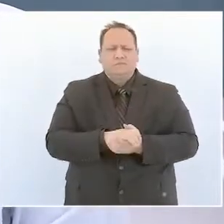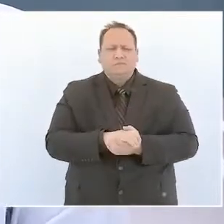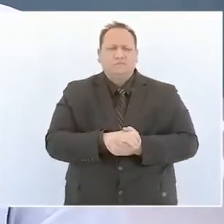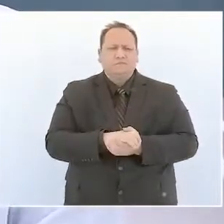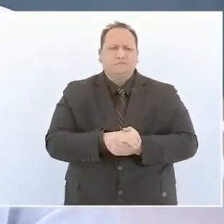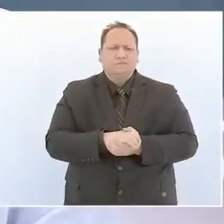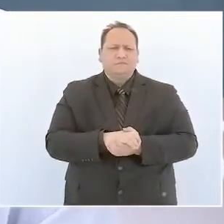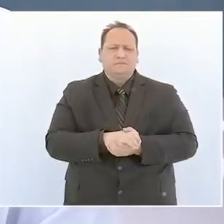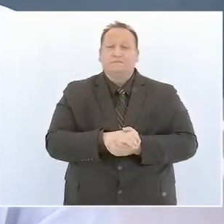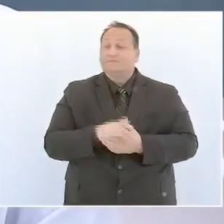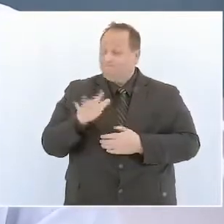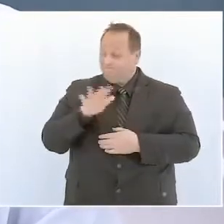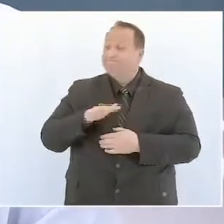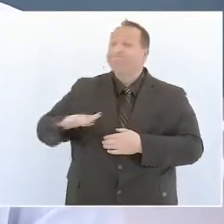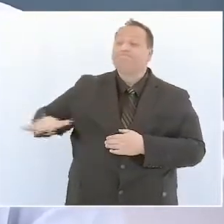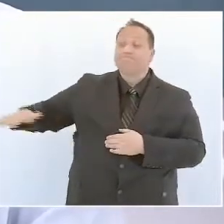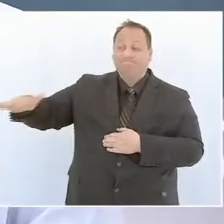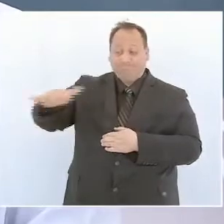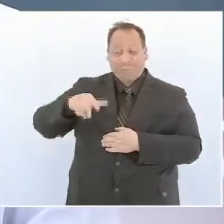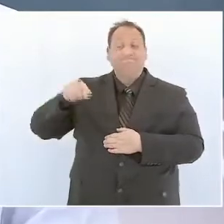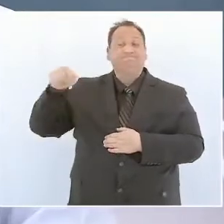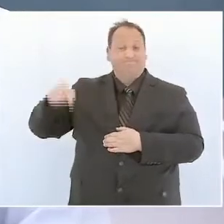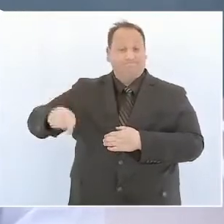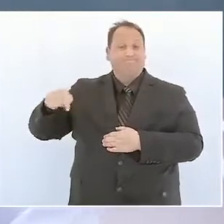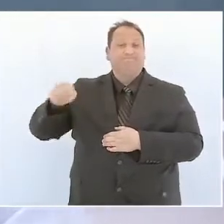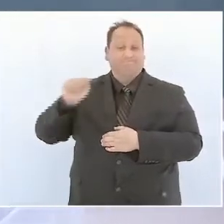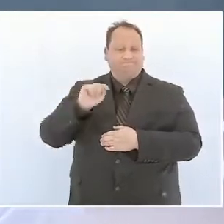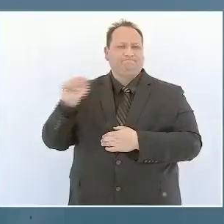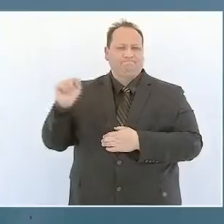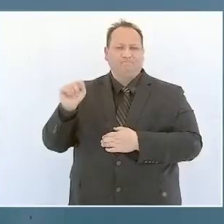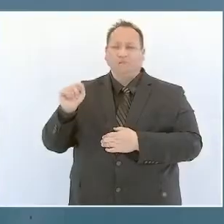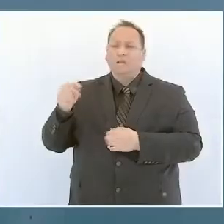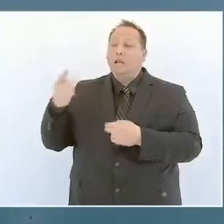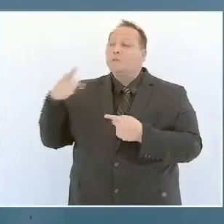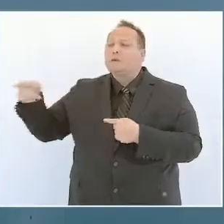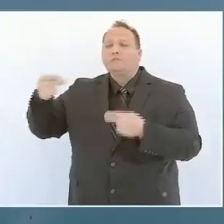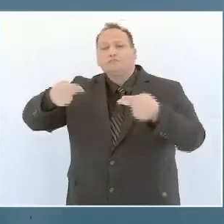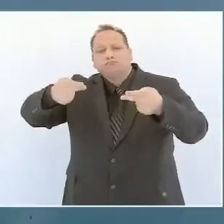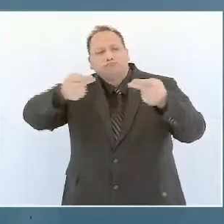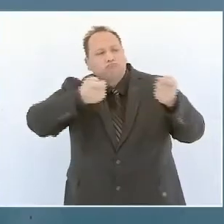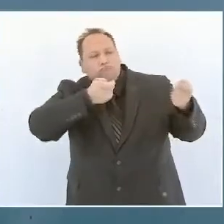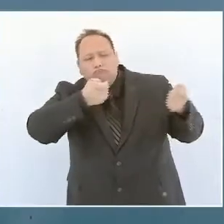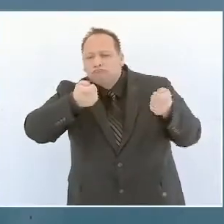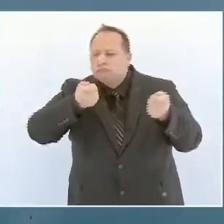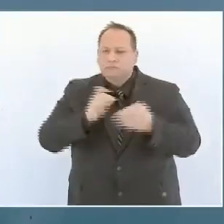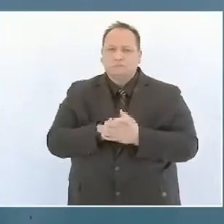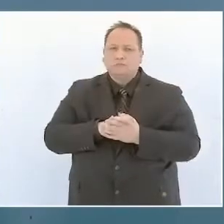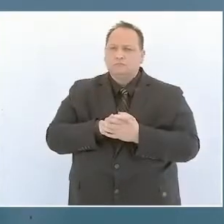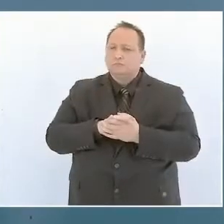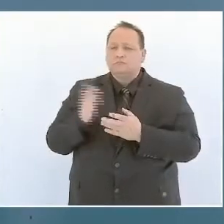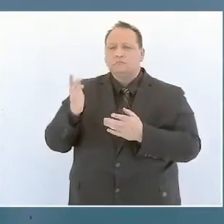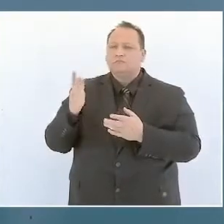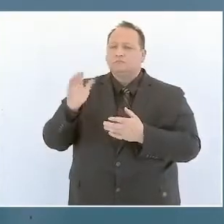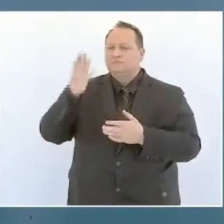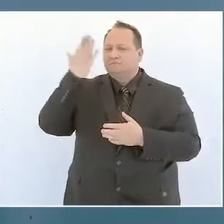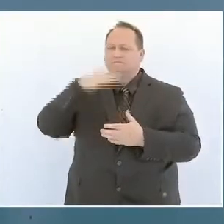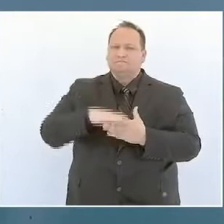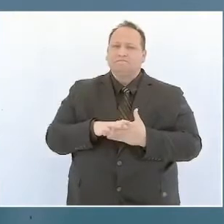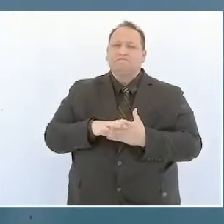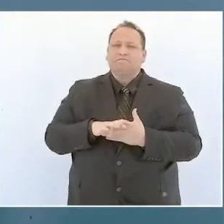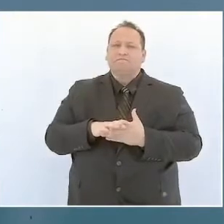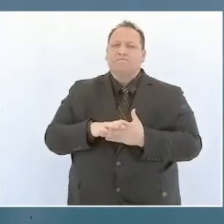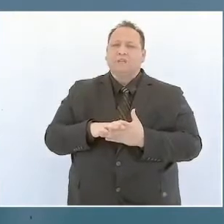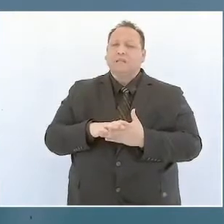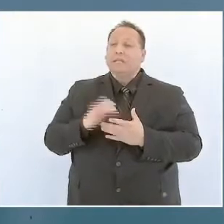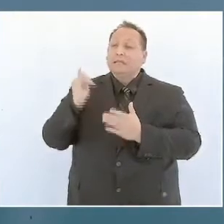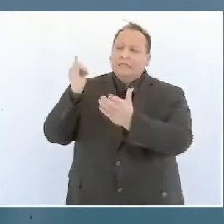porque aquí en Tecate los empresarios tienen descuentos